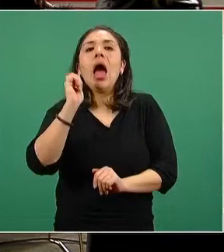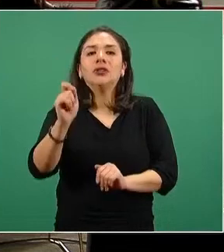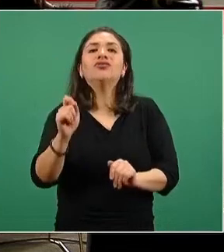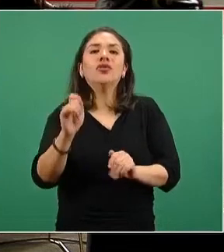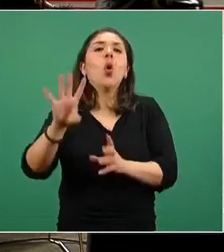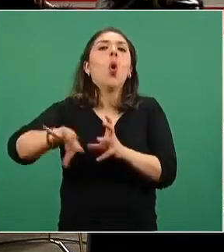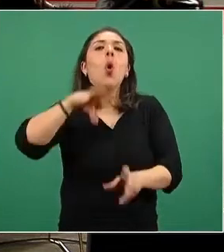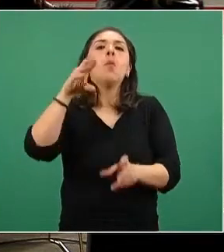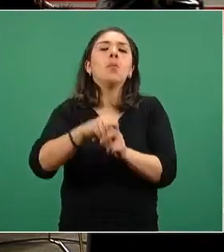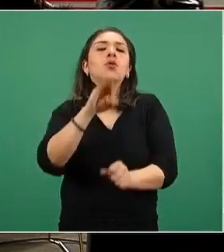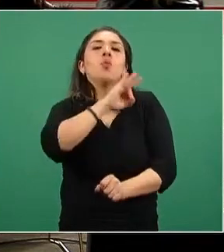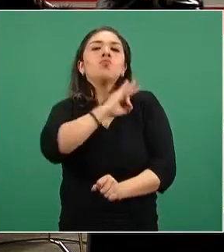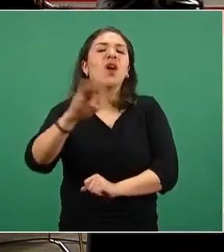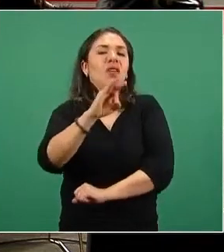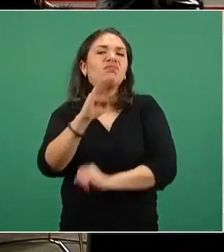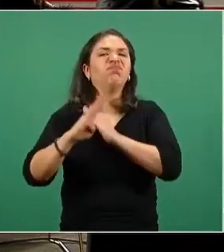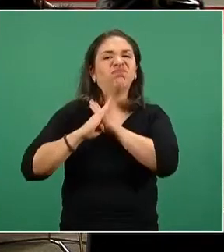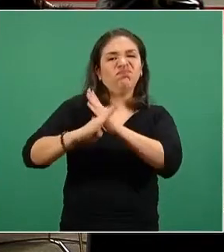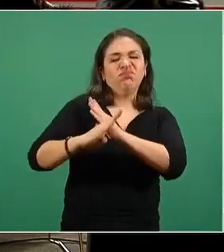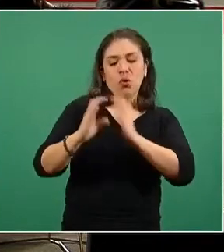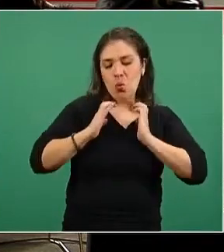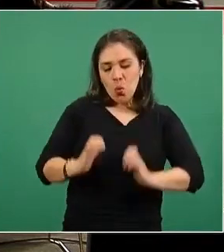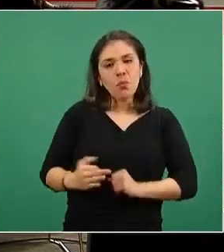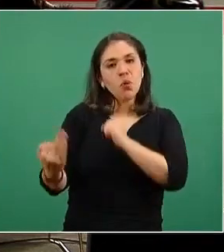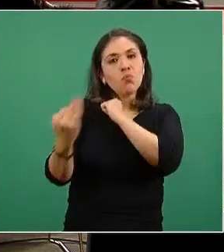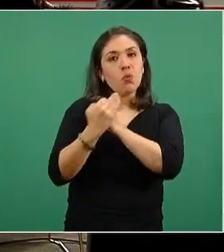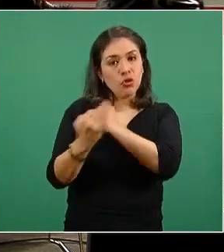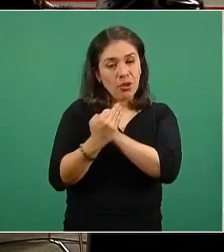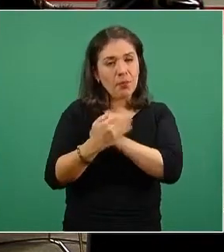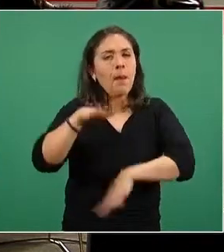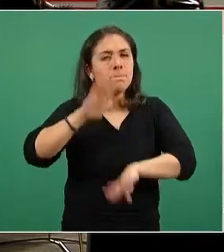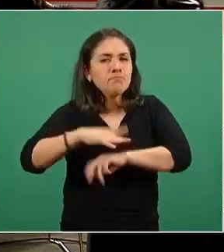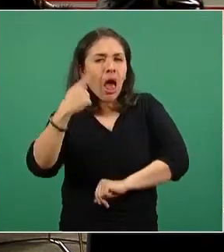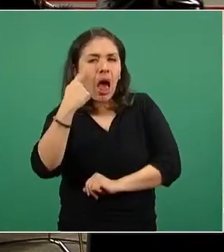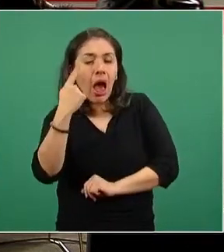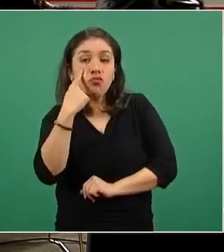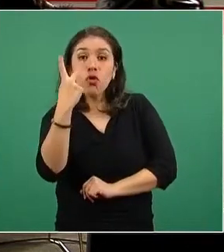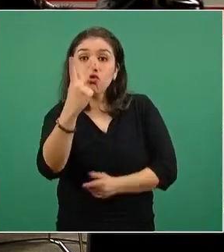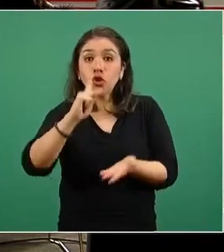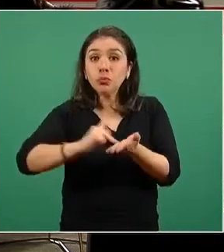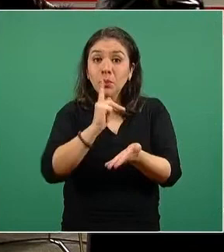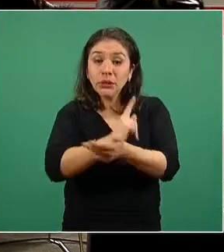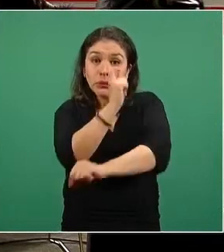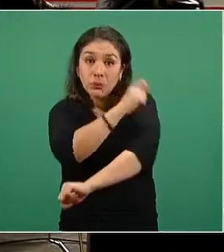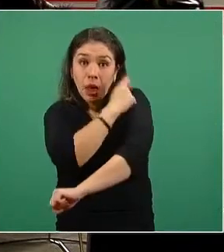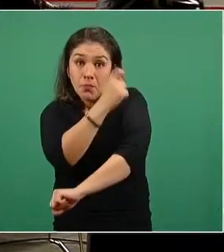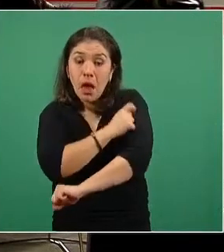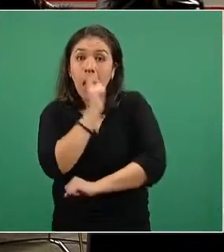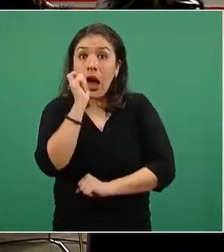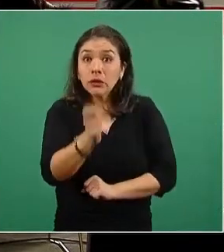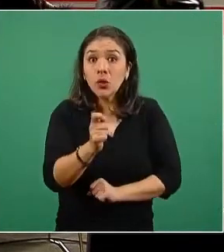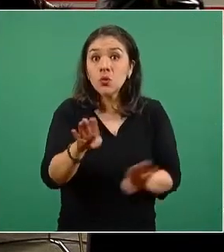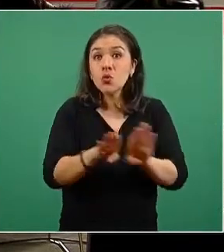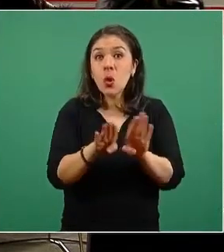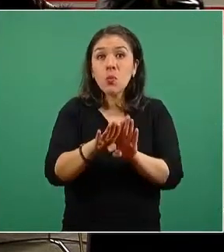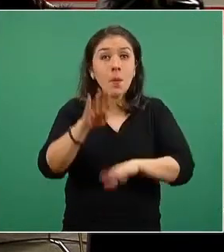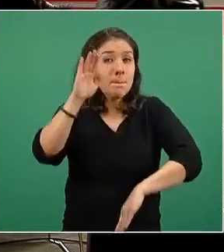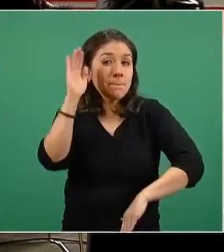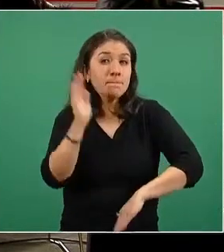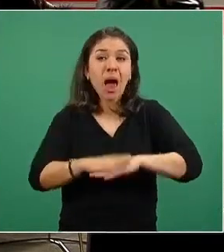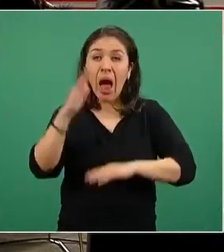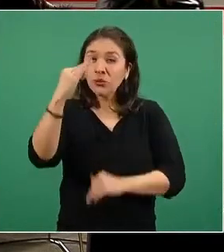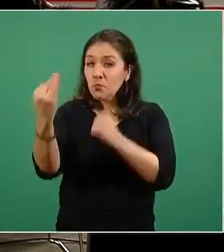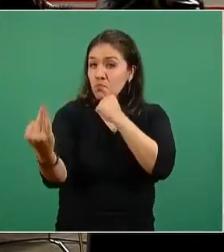niveles de inmunidad apropiados. Generalmente los esquemas de 2 dosis no se logra la más